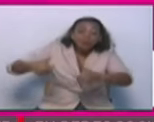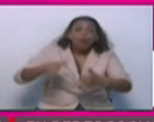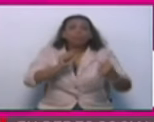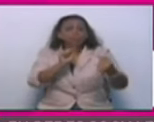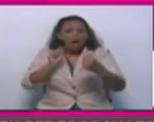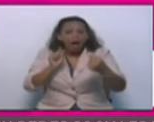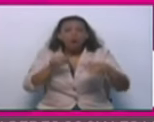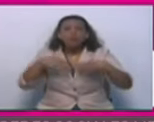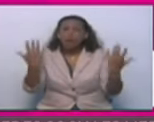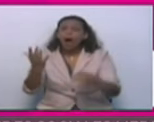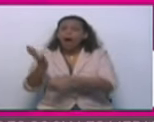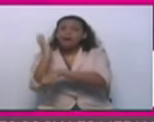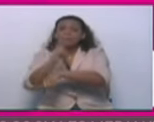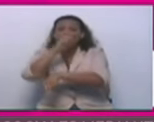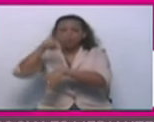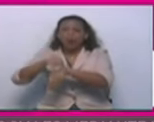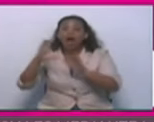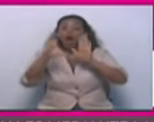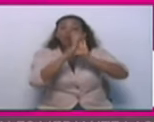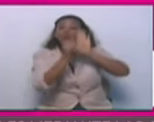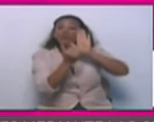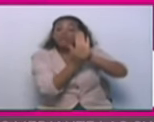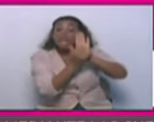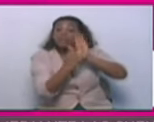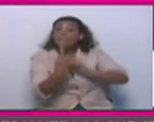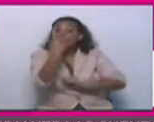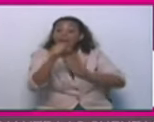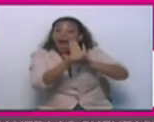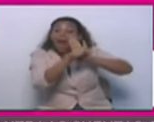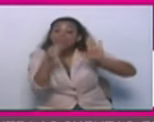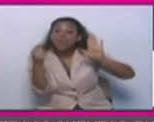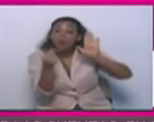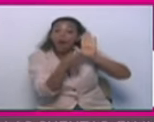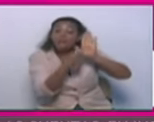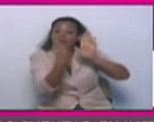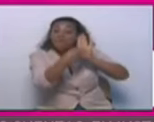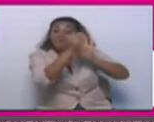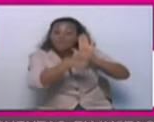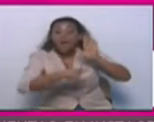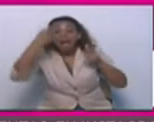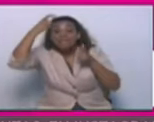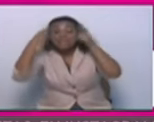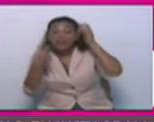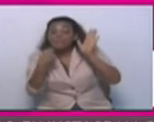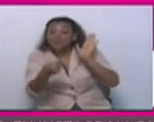¿Qué fue la Asamblea Nacional Constituyente? El primer decreto que firmó el comandante Hugo Chávez.